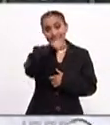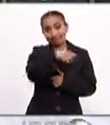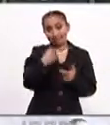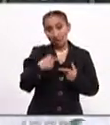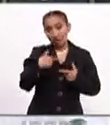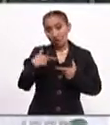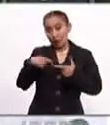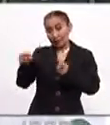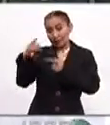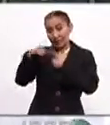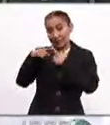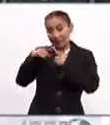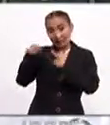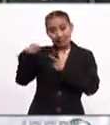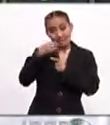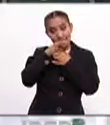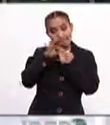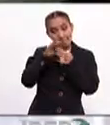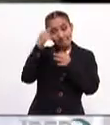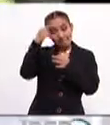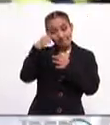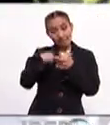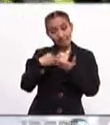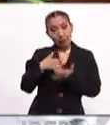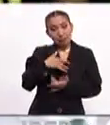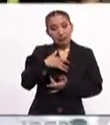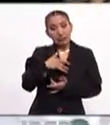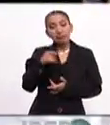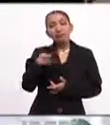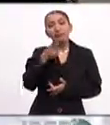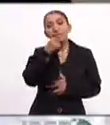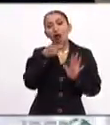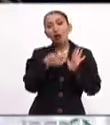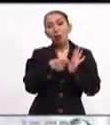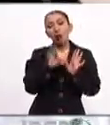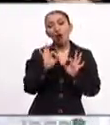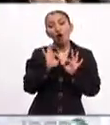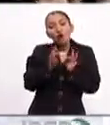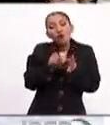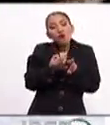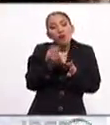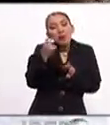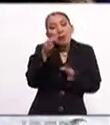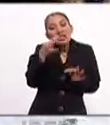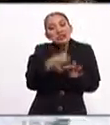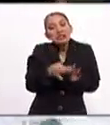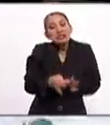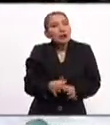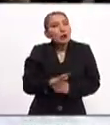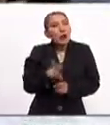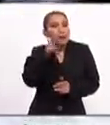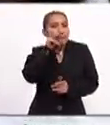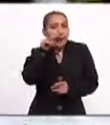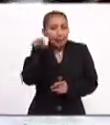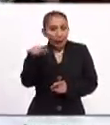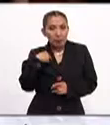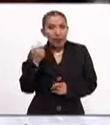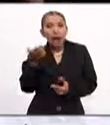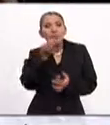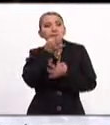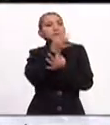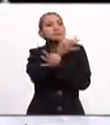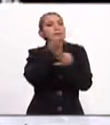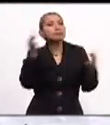episcopados y lo que se señaló como medidas concretas es que el Papa va a